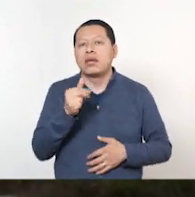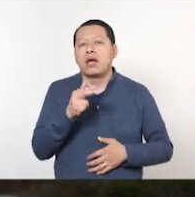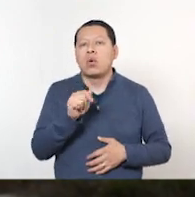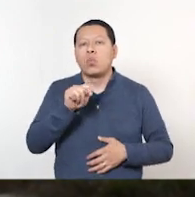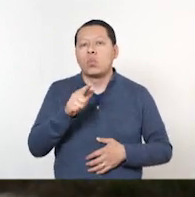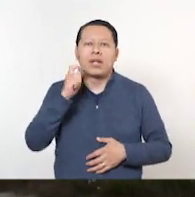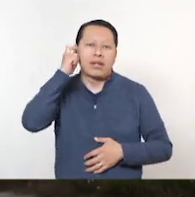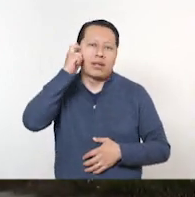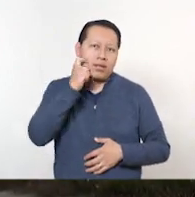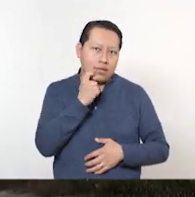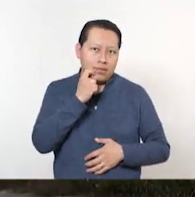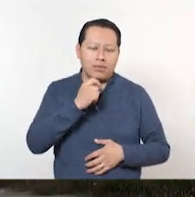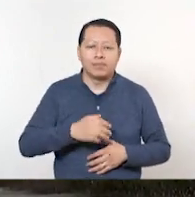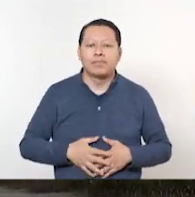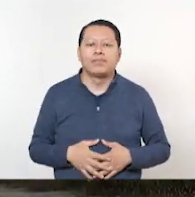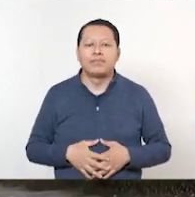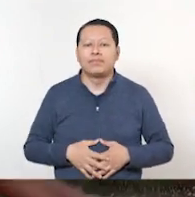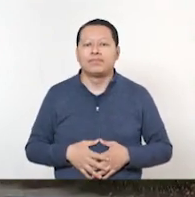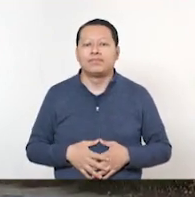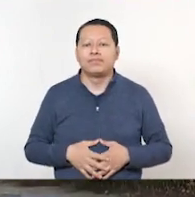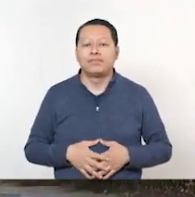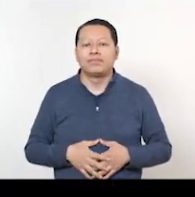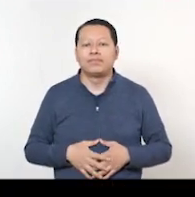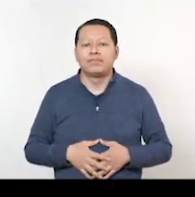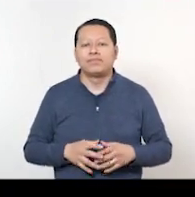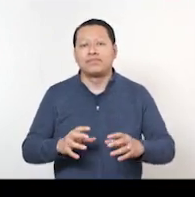Paquilistli. Náhuatl de Guerrero.